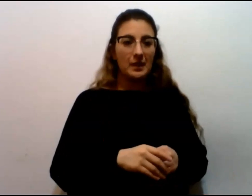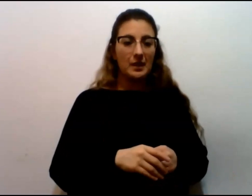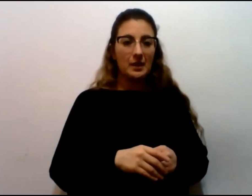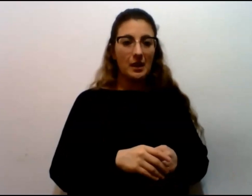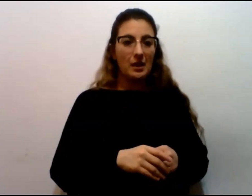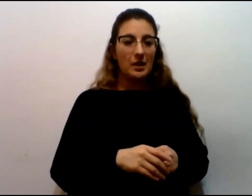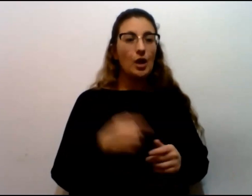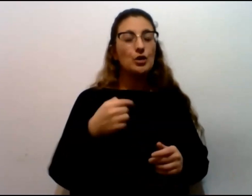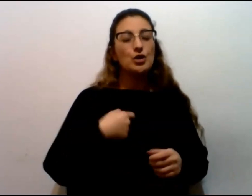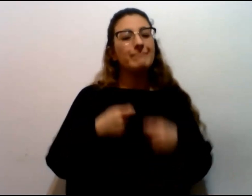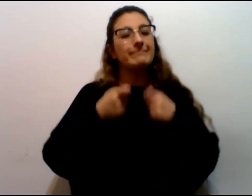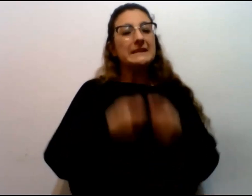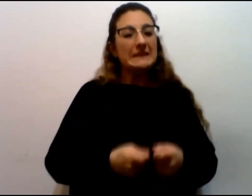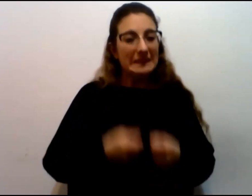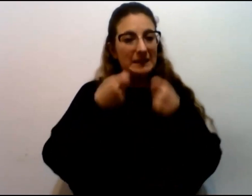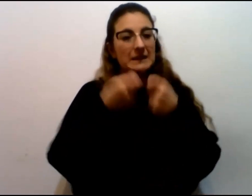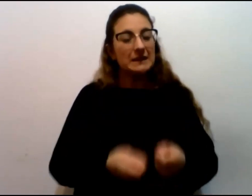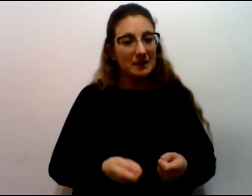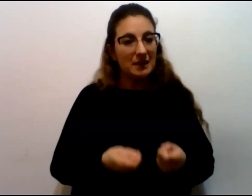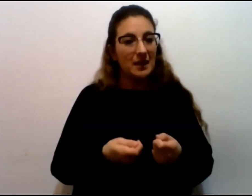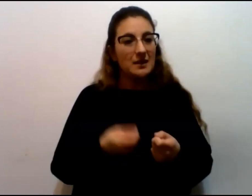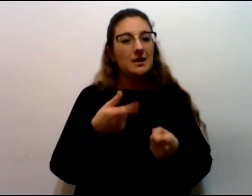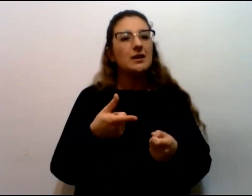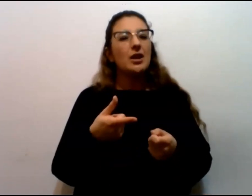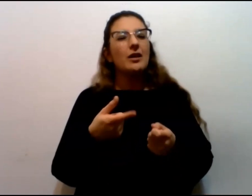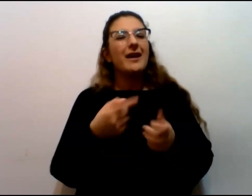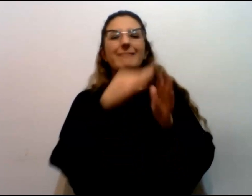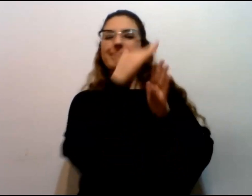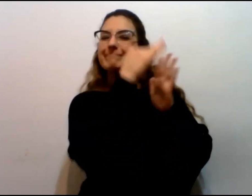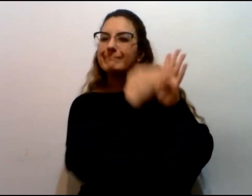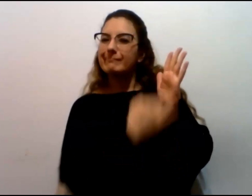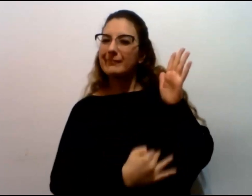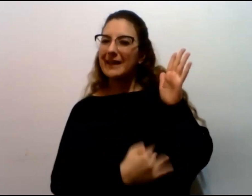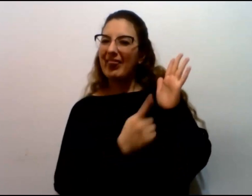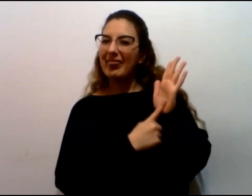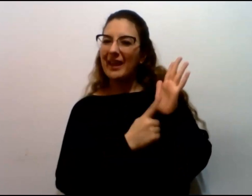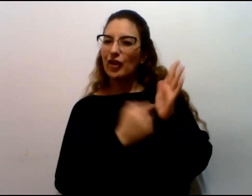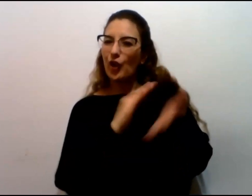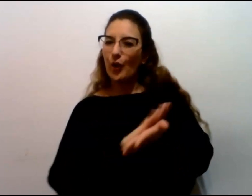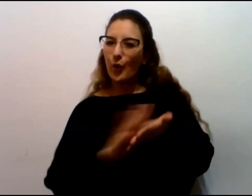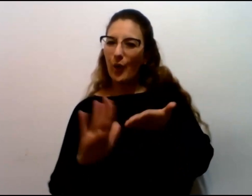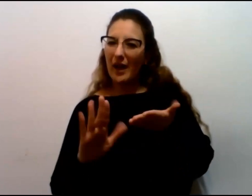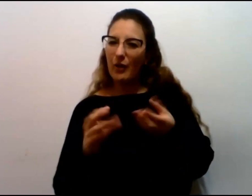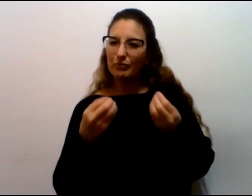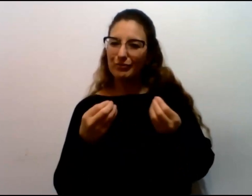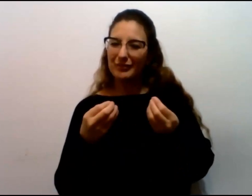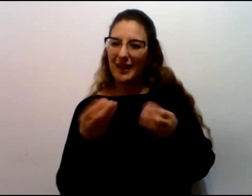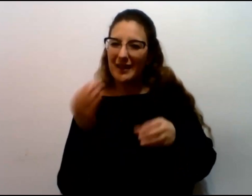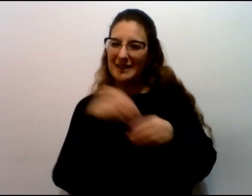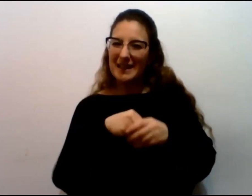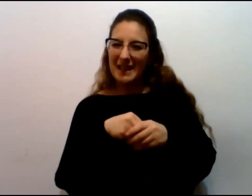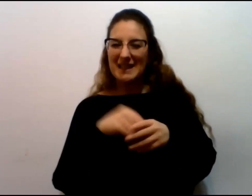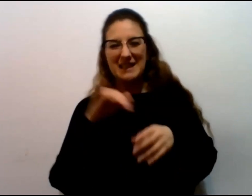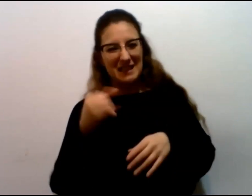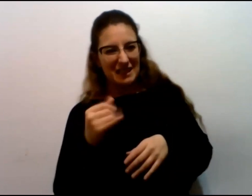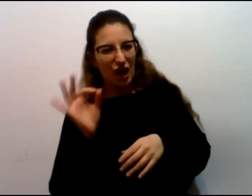insisto En que habría que ver Una estadística Actualizada Con respecto A cómo se cumplen Los cupos Y la posibilidad